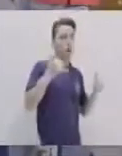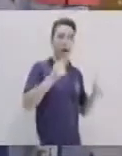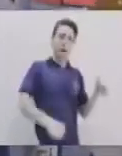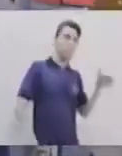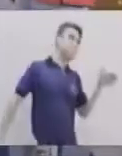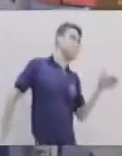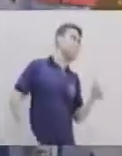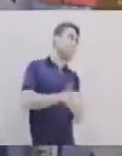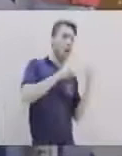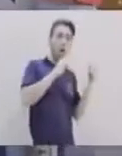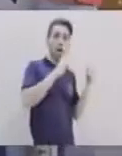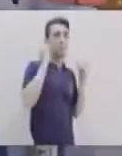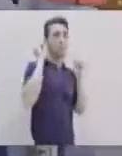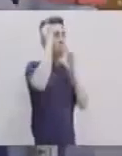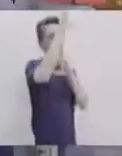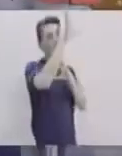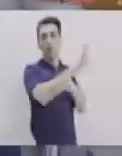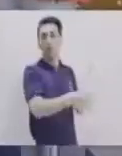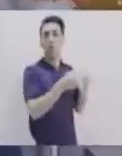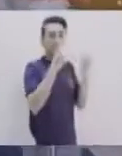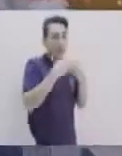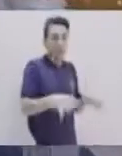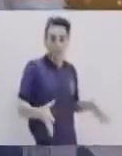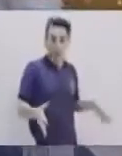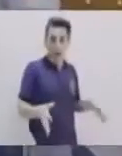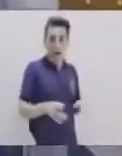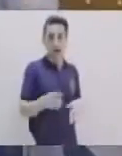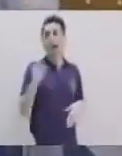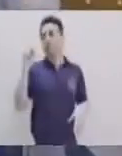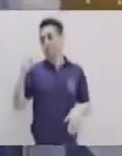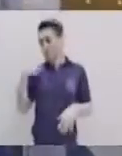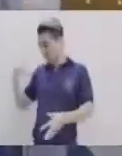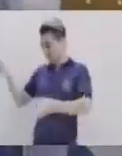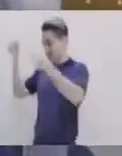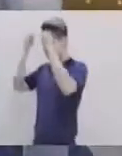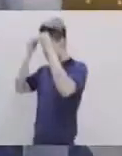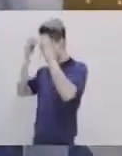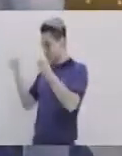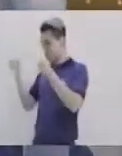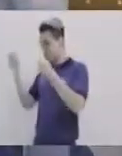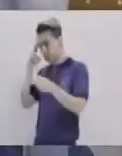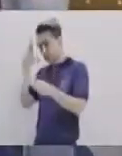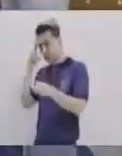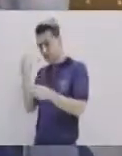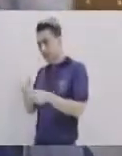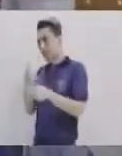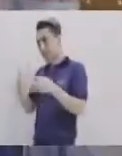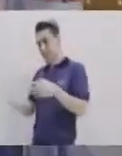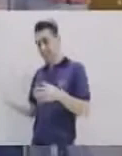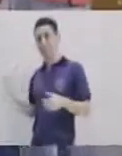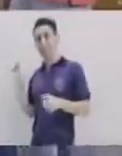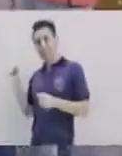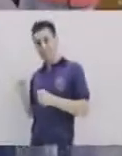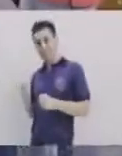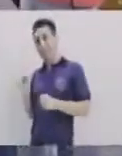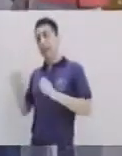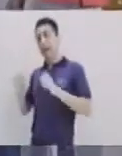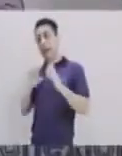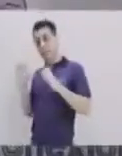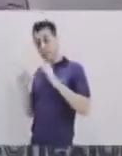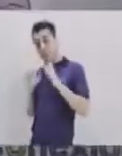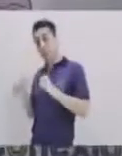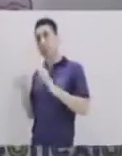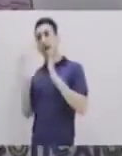más la viste. Y hasta plasma uno en su cabeza esos momentos, esos recuerdos donde posiblemente pues pasó en algún momento, ¿verdad? Y las emociones te